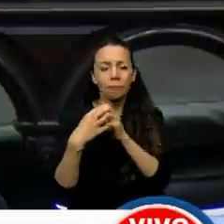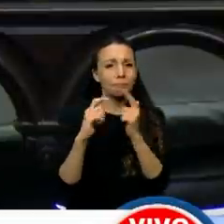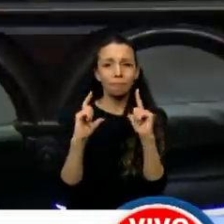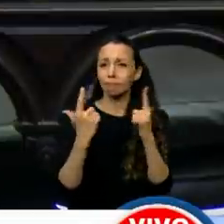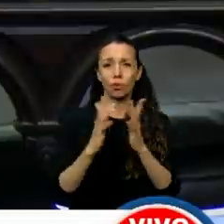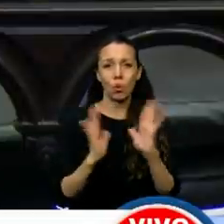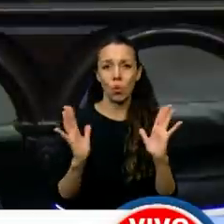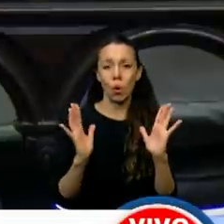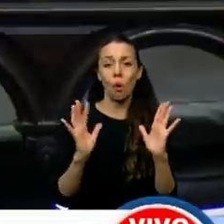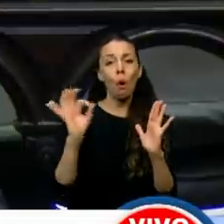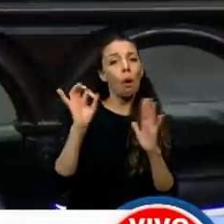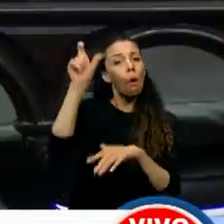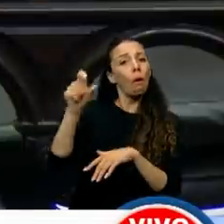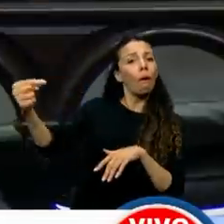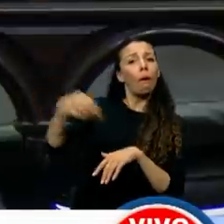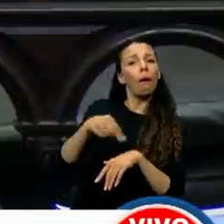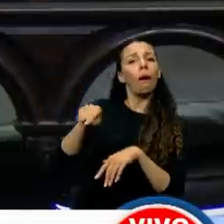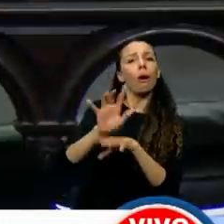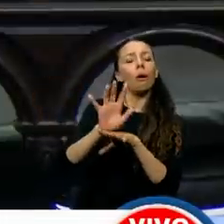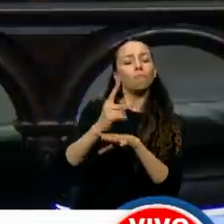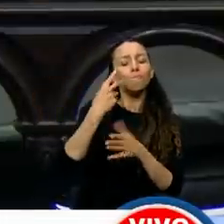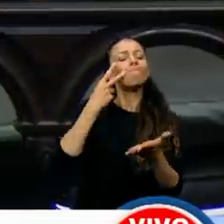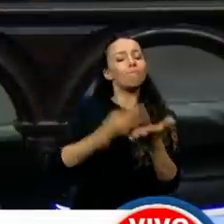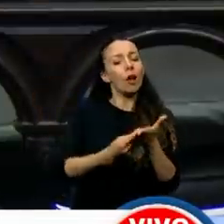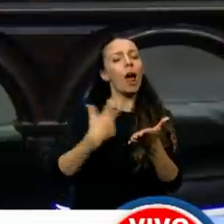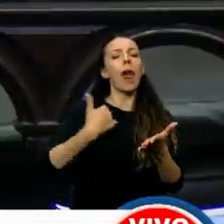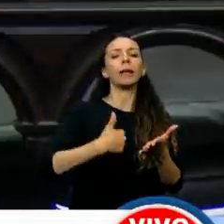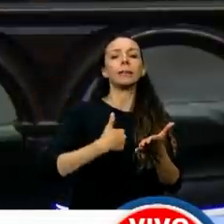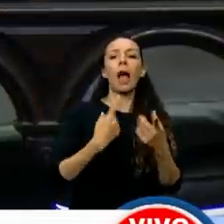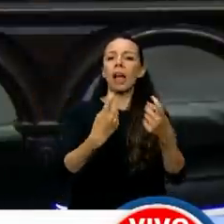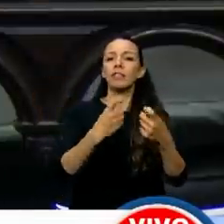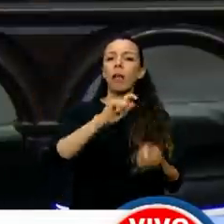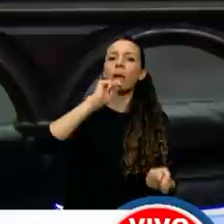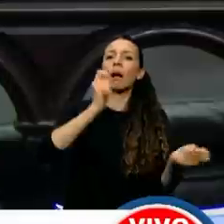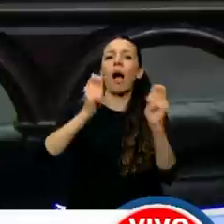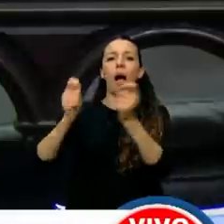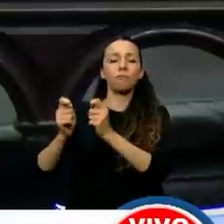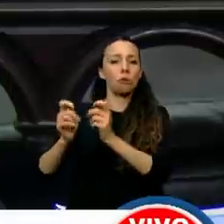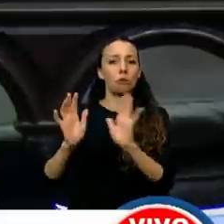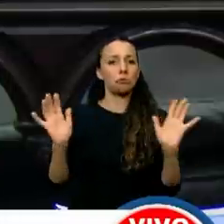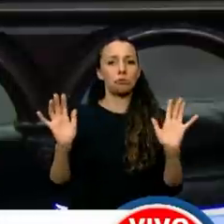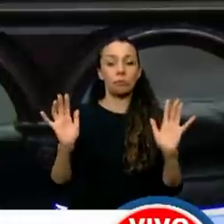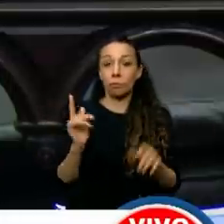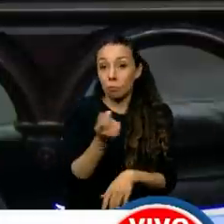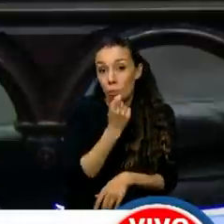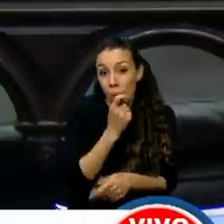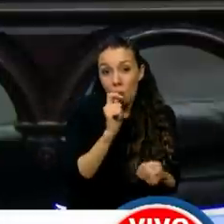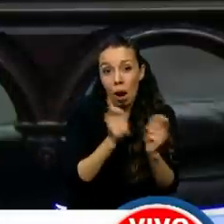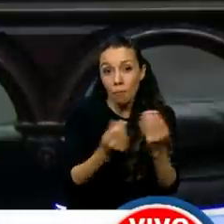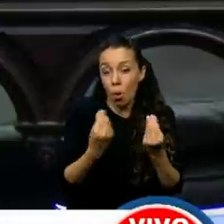asumir que había que empezar a producir cambios en la argentina como por ejemplo aliviar la tremenda presión